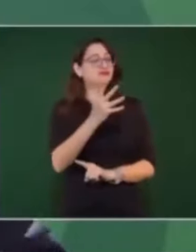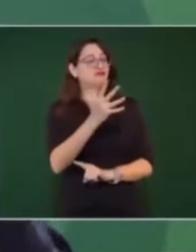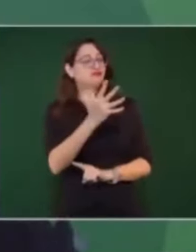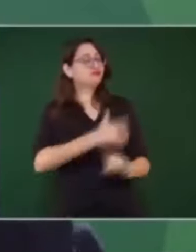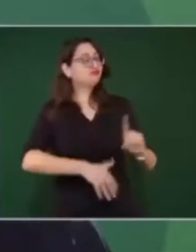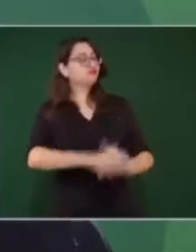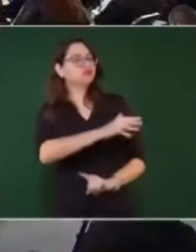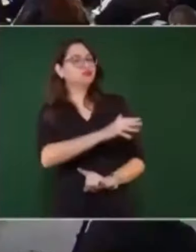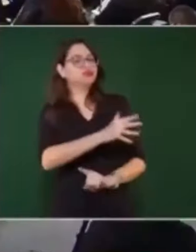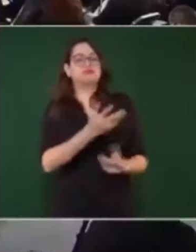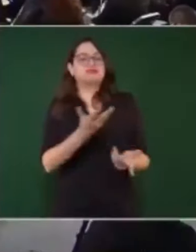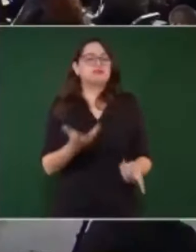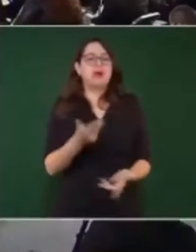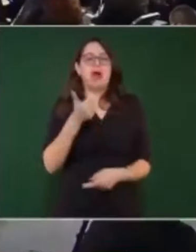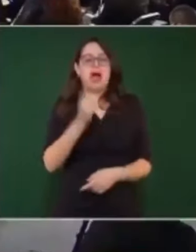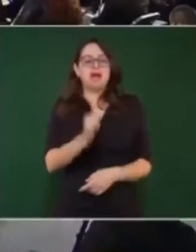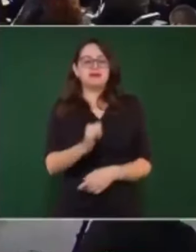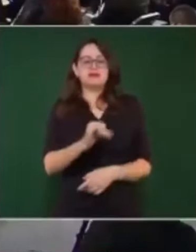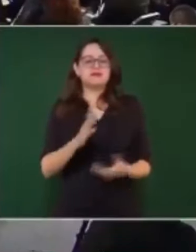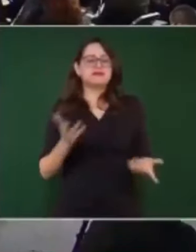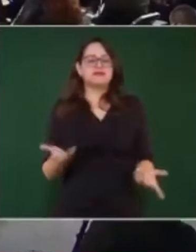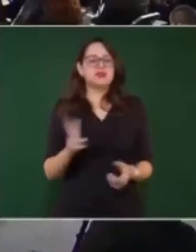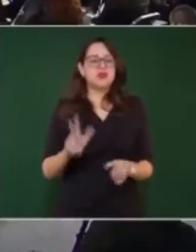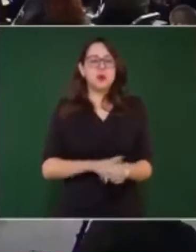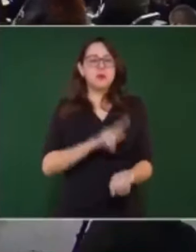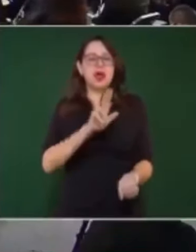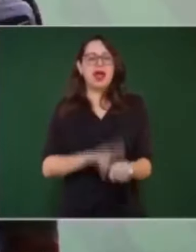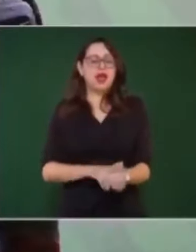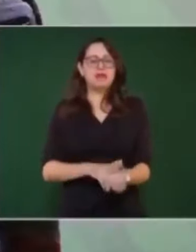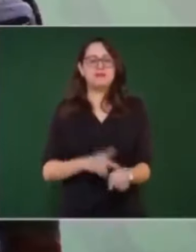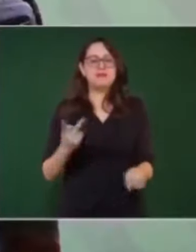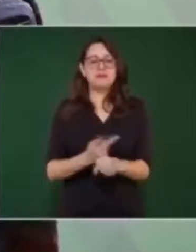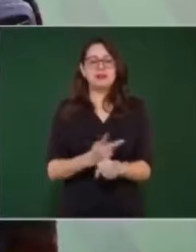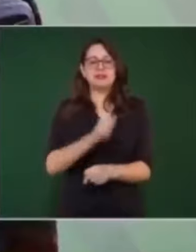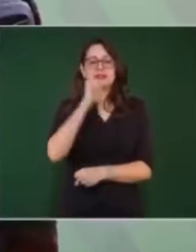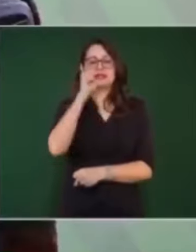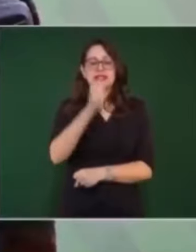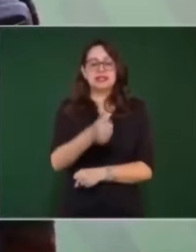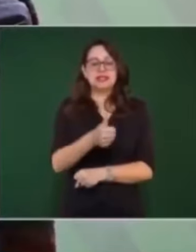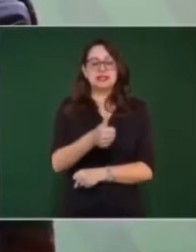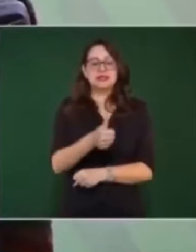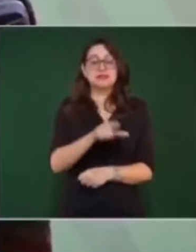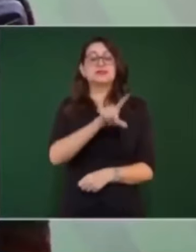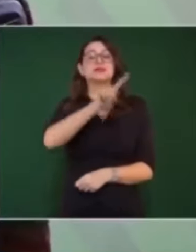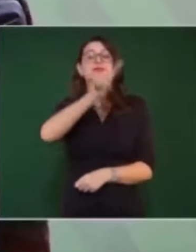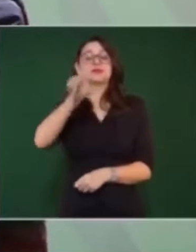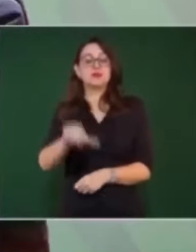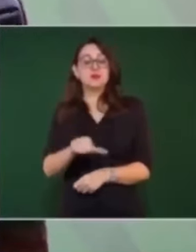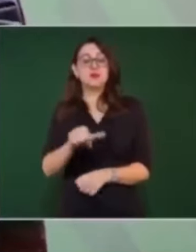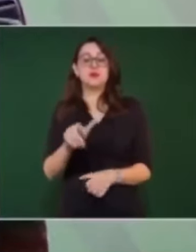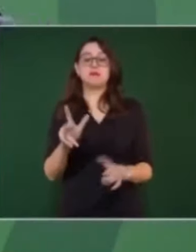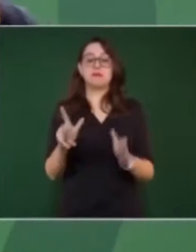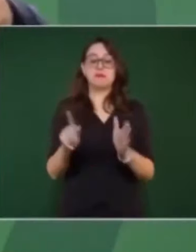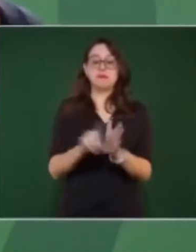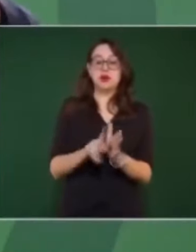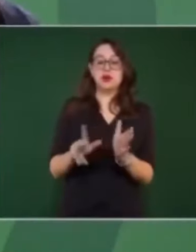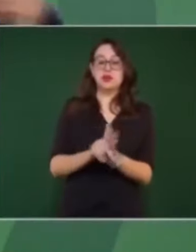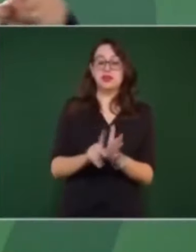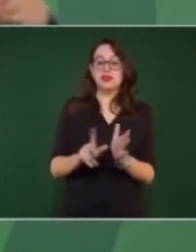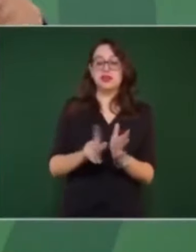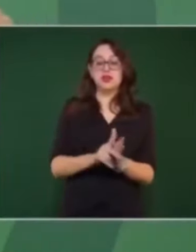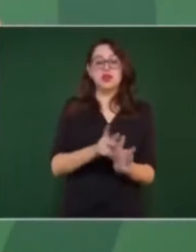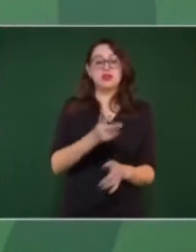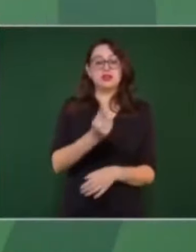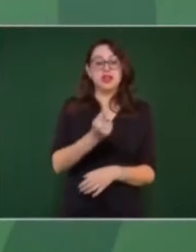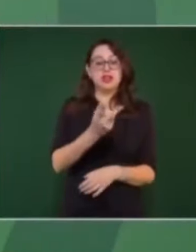Al poco tiempo, pues ya el periódico, la televisora, que llegó a un arreglo